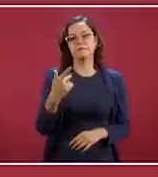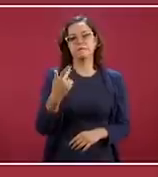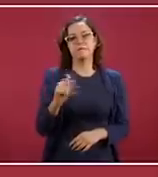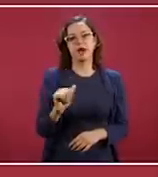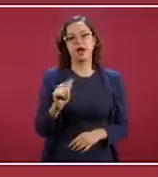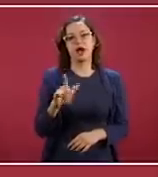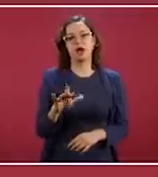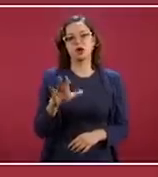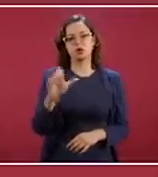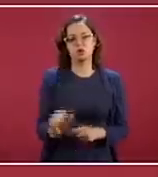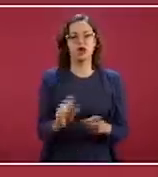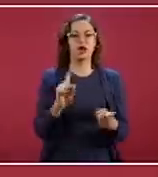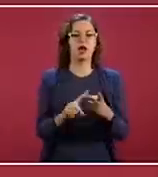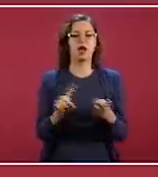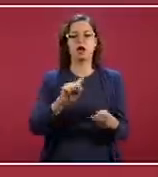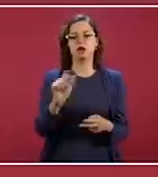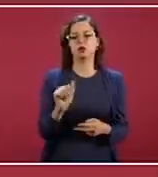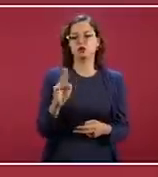o el de Zumpango